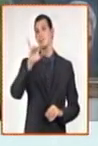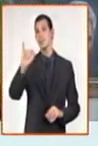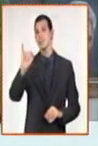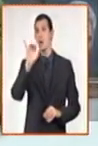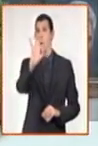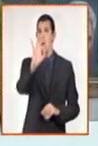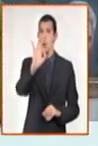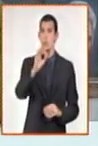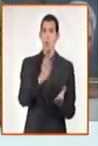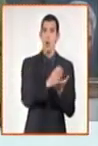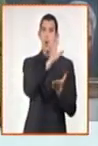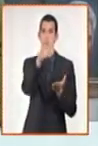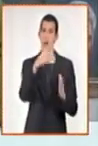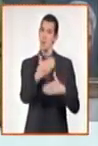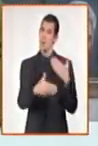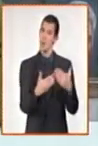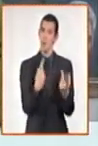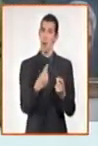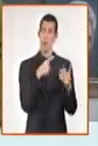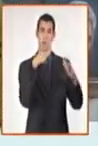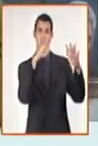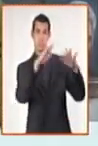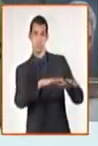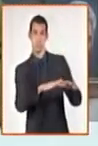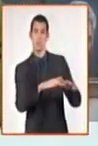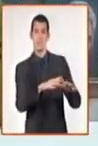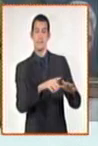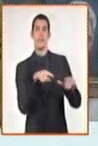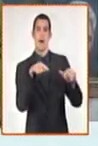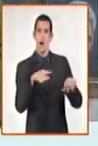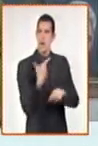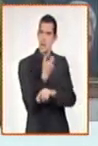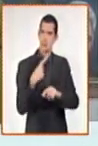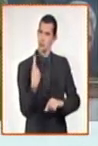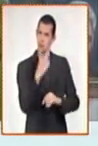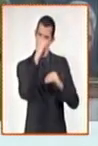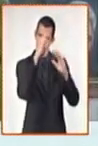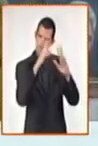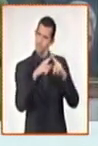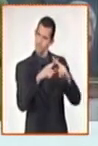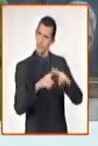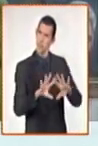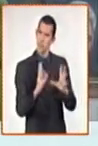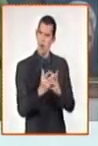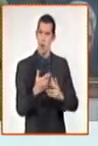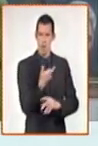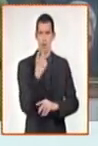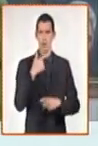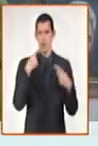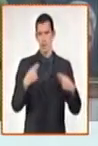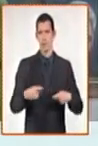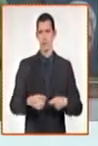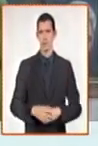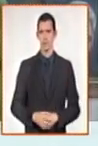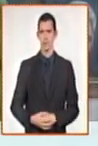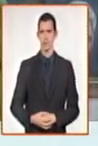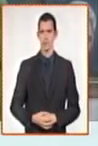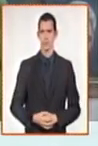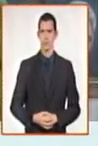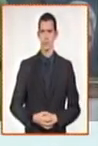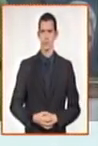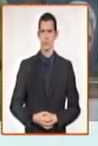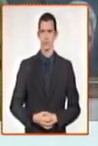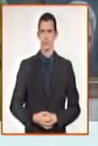468 afectaciones y por supuesto que requerirá también de un tiempo para recuperar en el menor tiempo posible estas